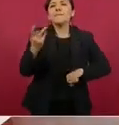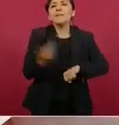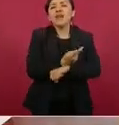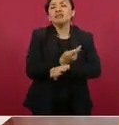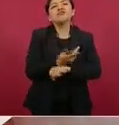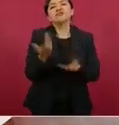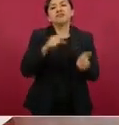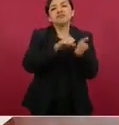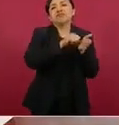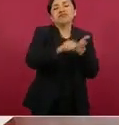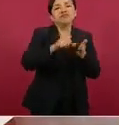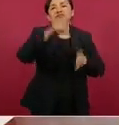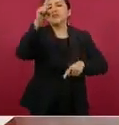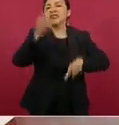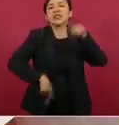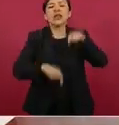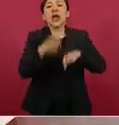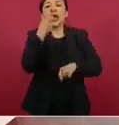cancelar la posibilidad